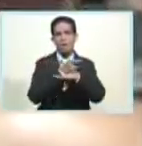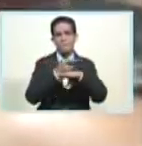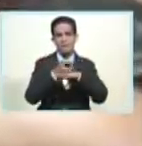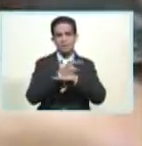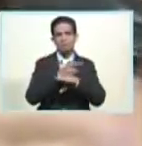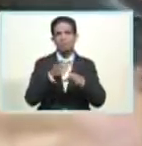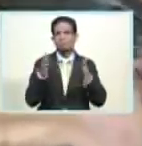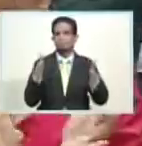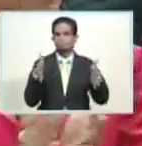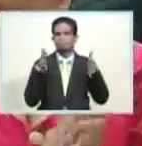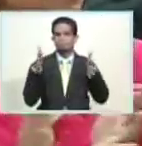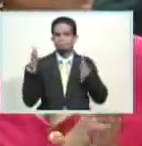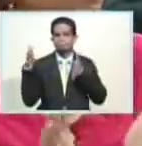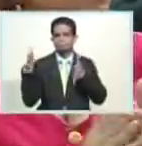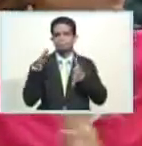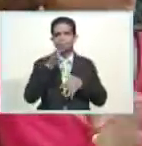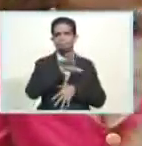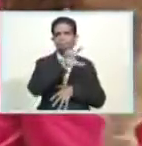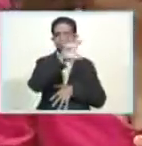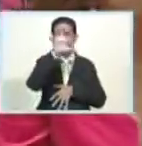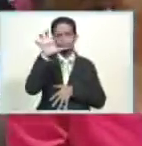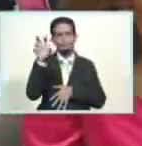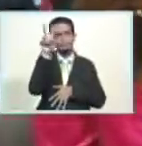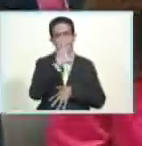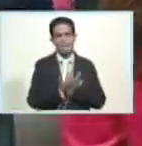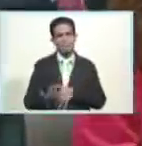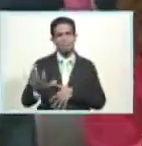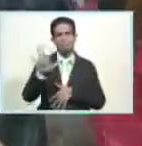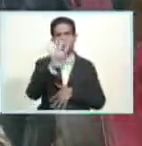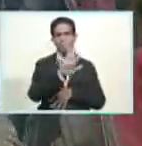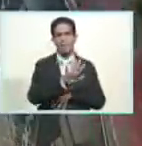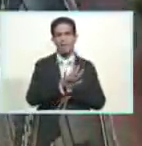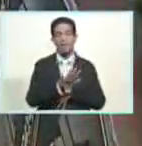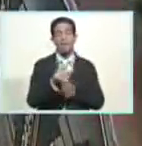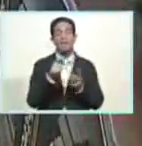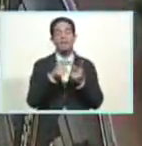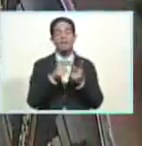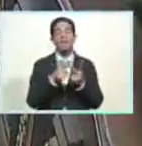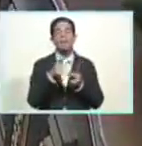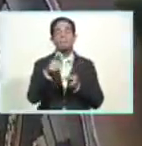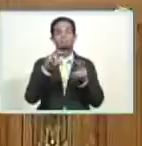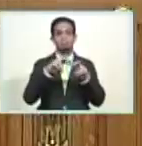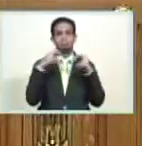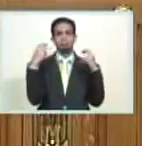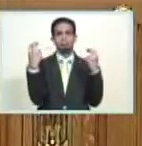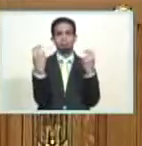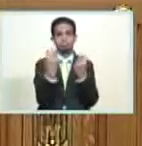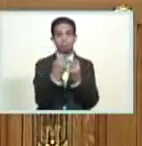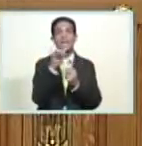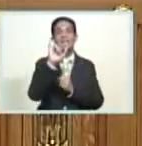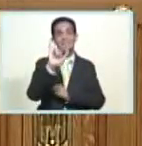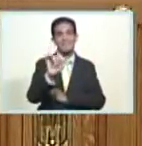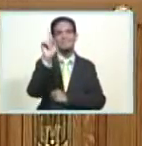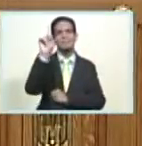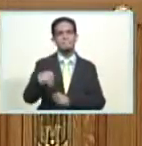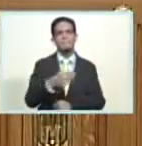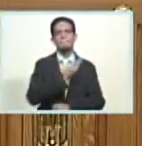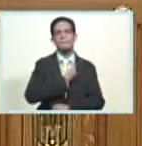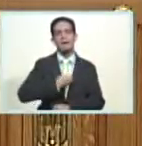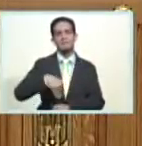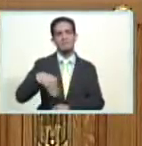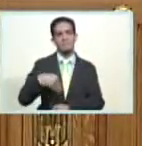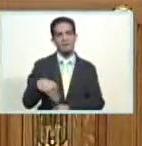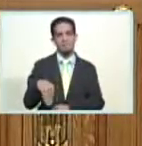los ganamos, los 23 consejos legislativos, la Asamblea Nacional Constituyente y la presidencia de la República. No podemos